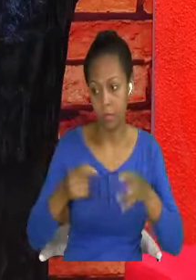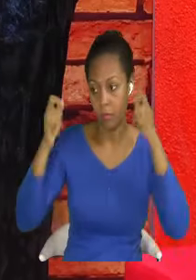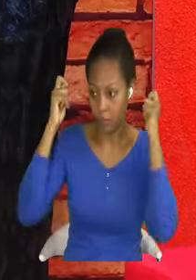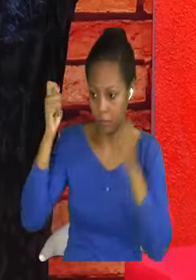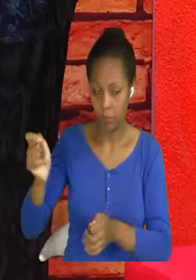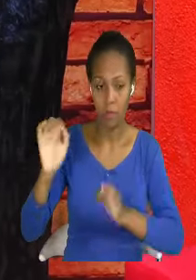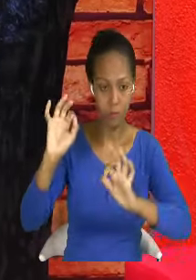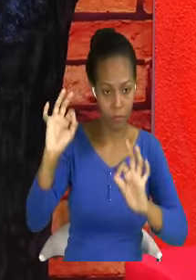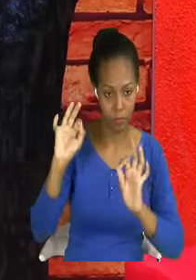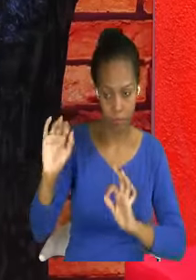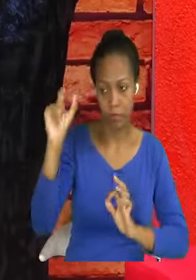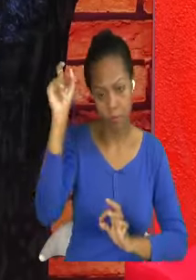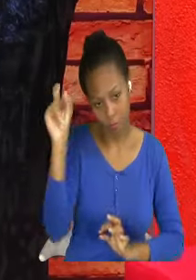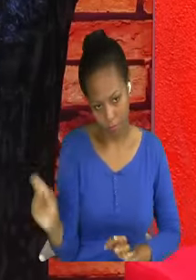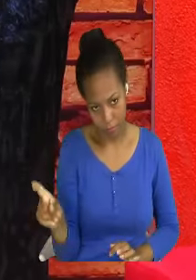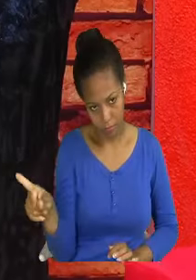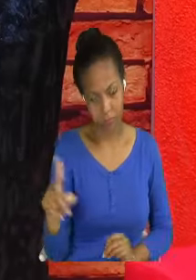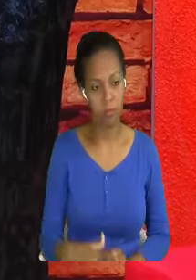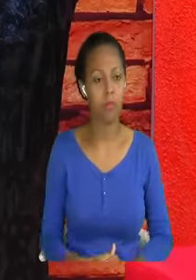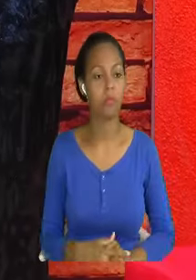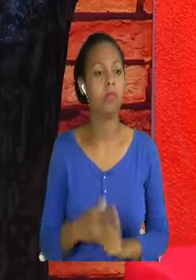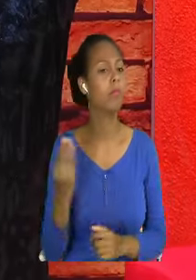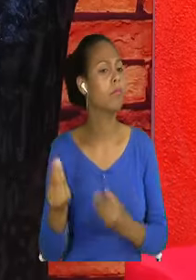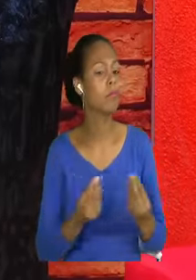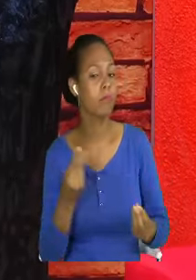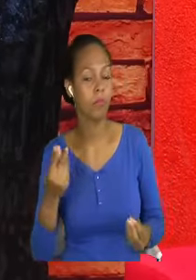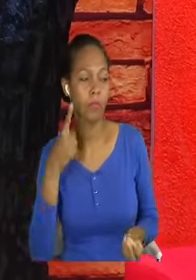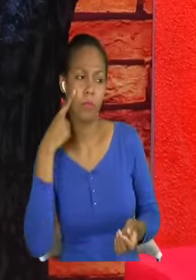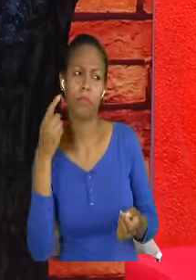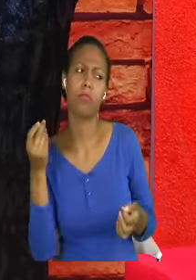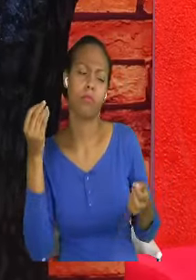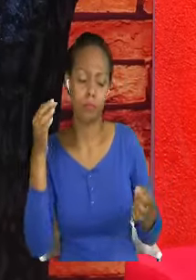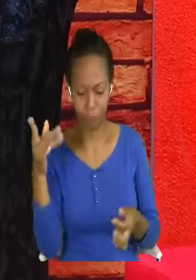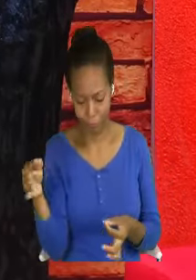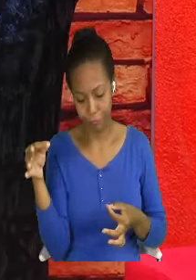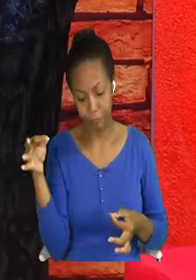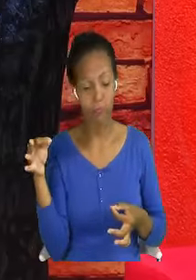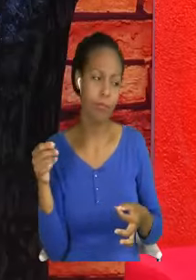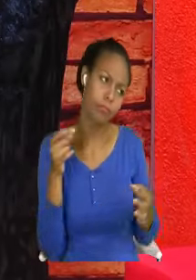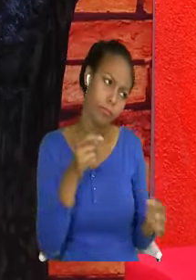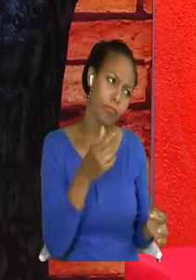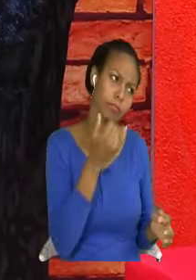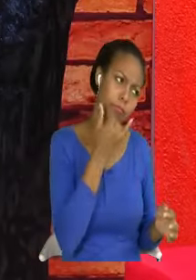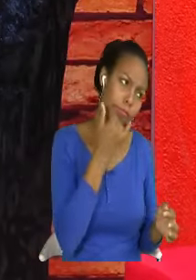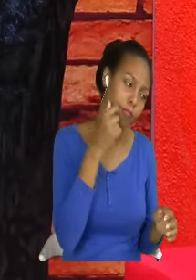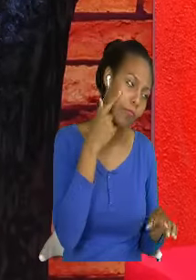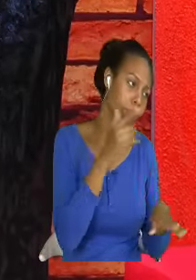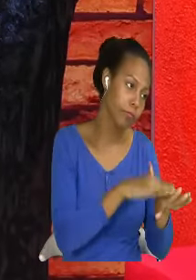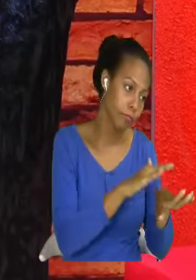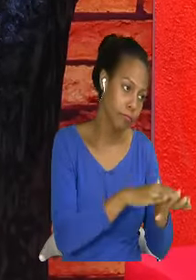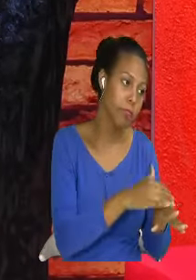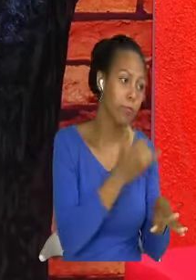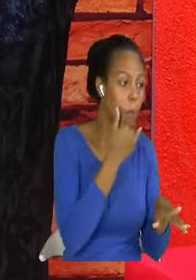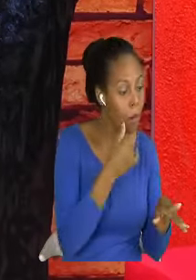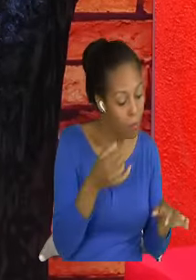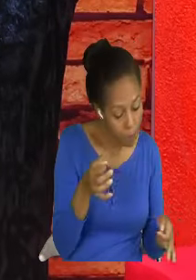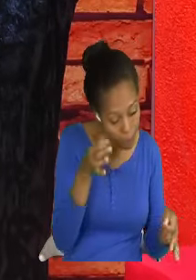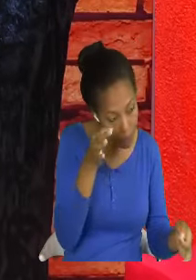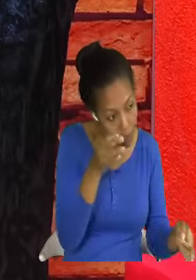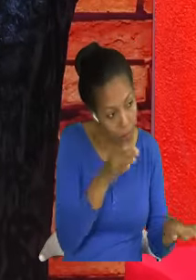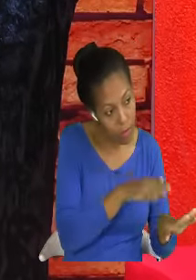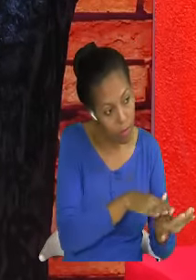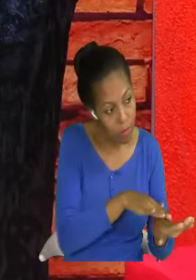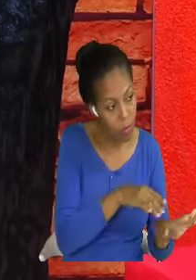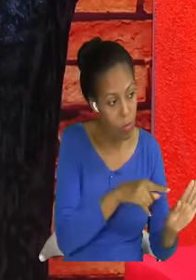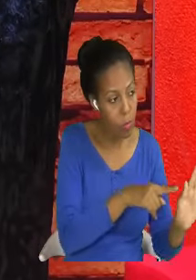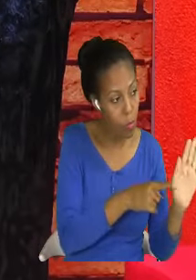al solicitante. ¿Qué debe hacer la persona? Acercarse a la notaría, llevar la solicitud, manifestar cuál es el error con el registro civil para que el mismo